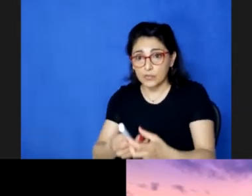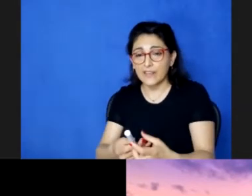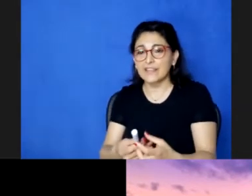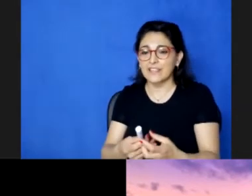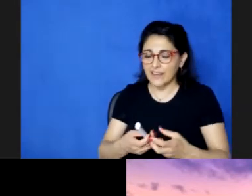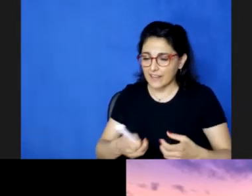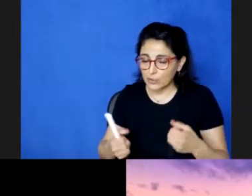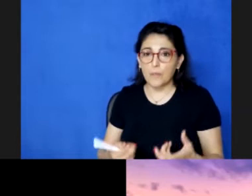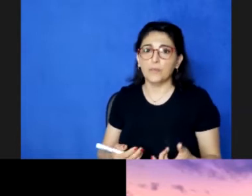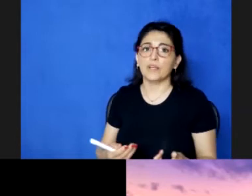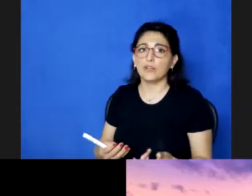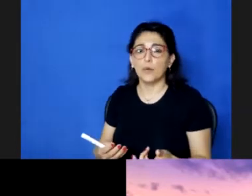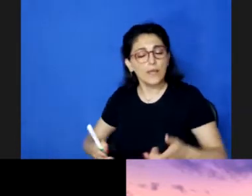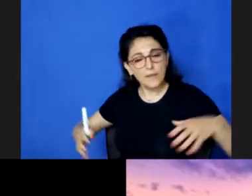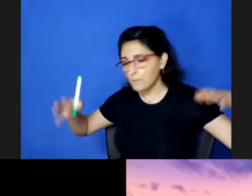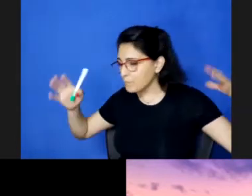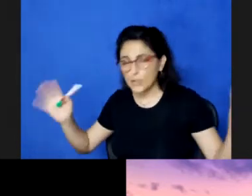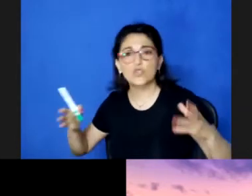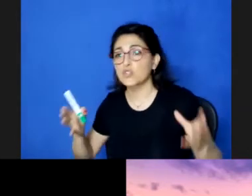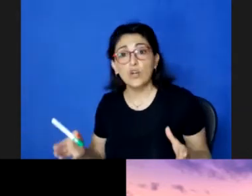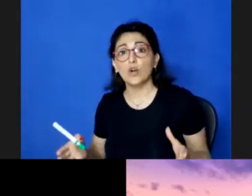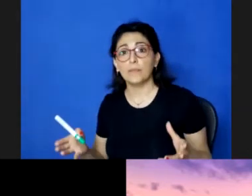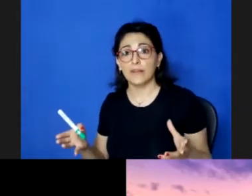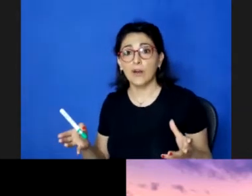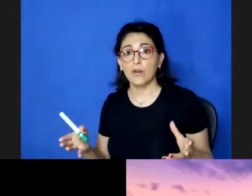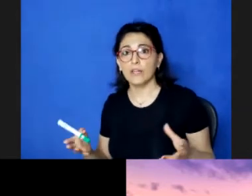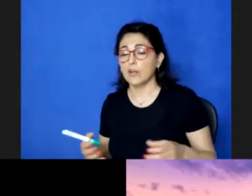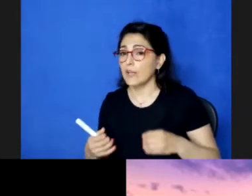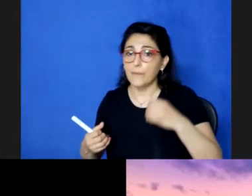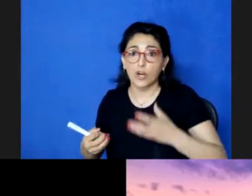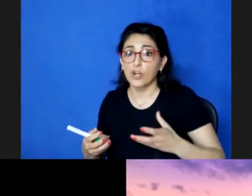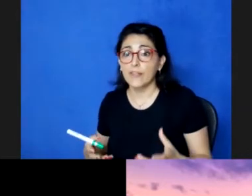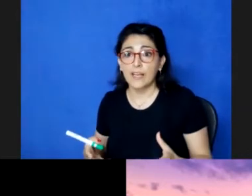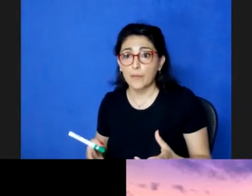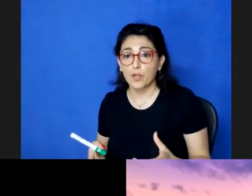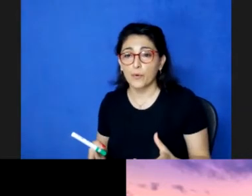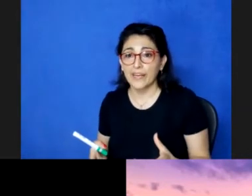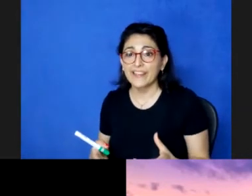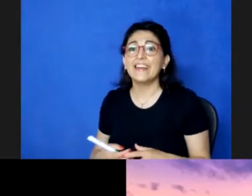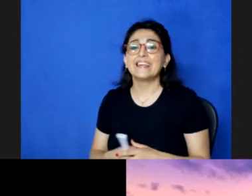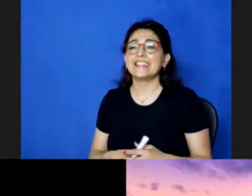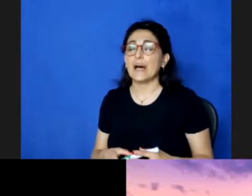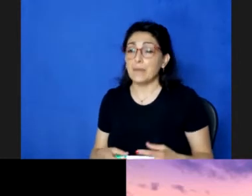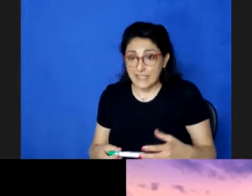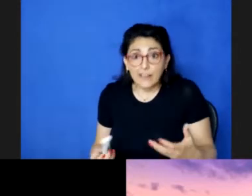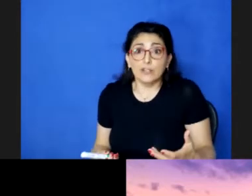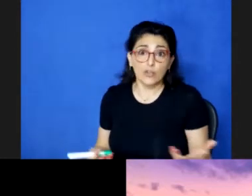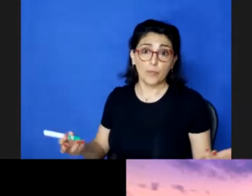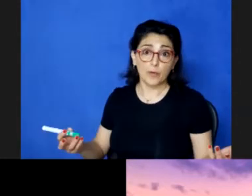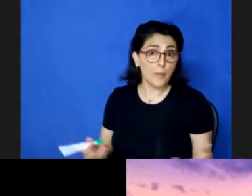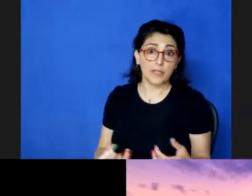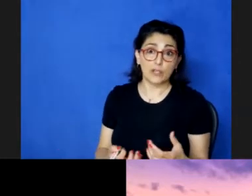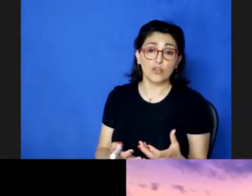como ustedes, estuvo apuntalándome, yo sigo con mi trabajo y con la mejor onda que le puedo poner, a pesar de